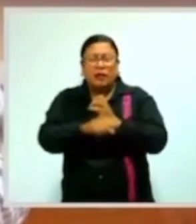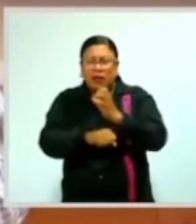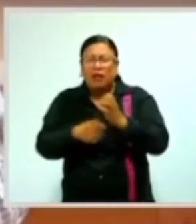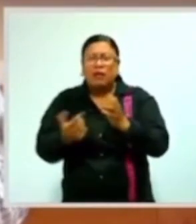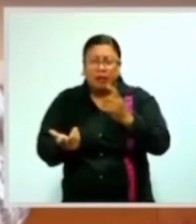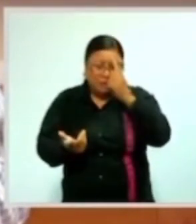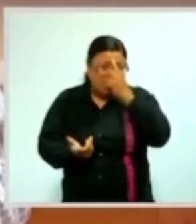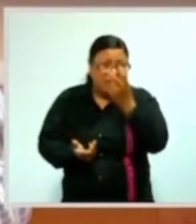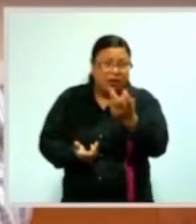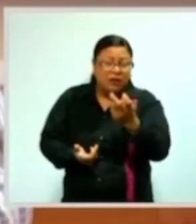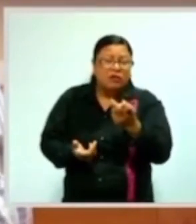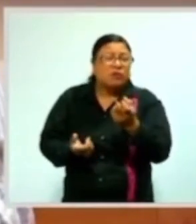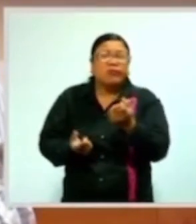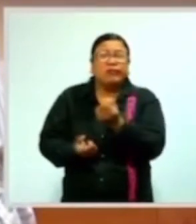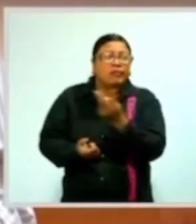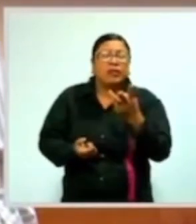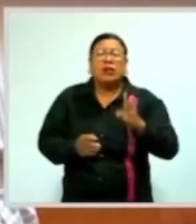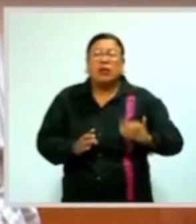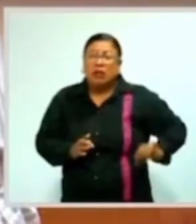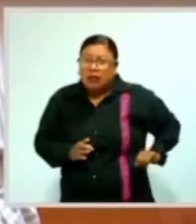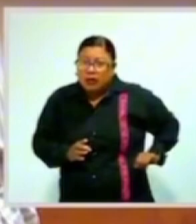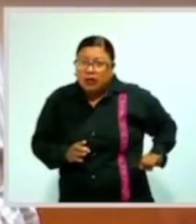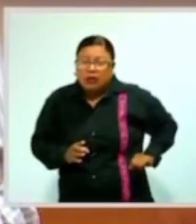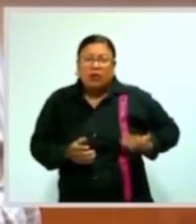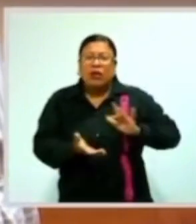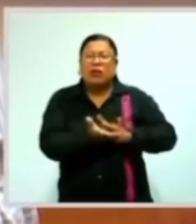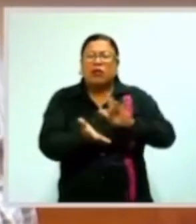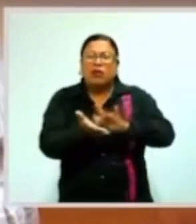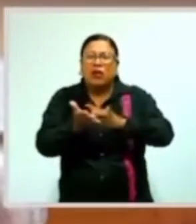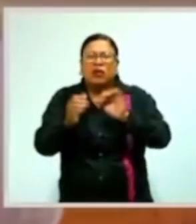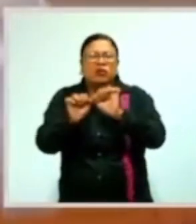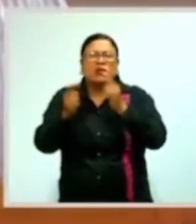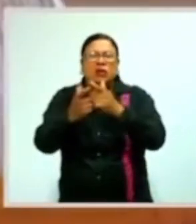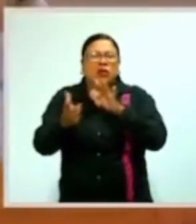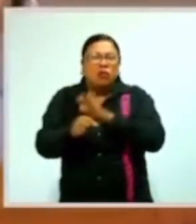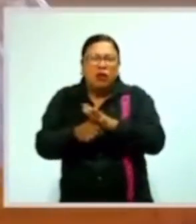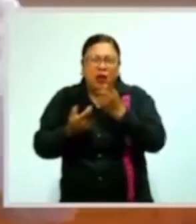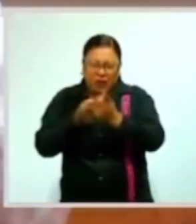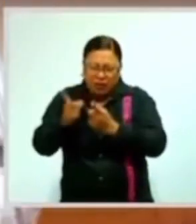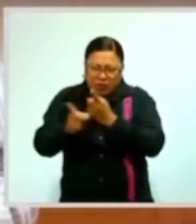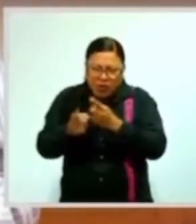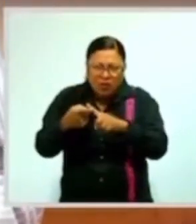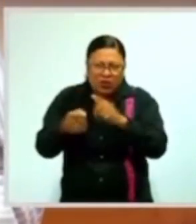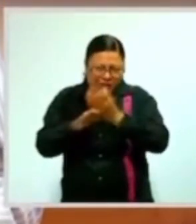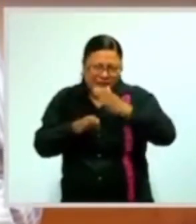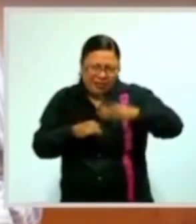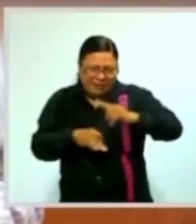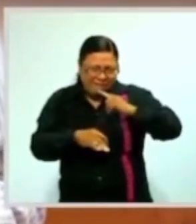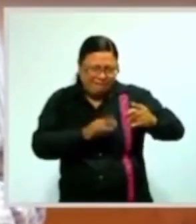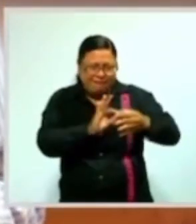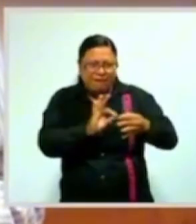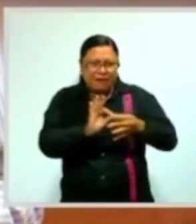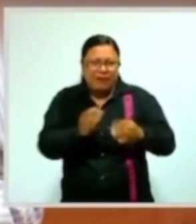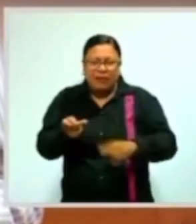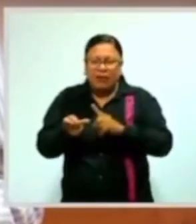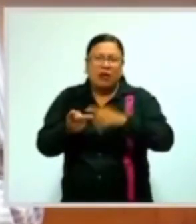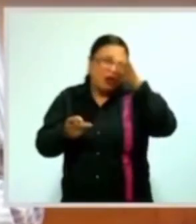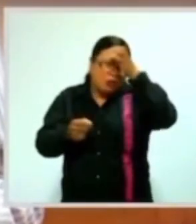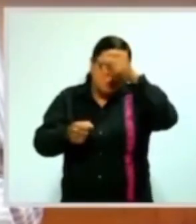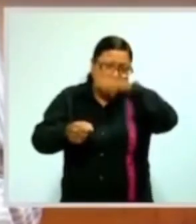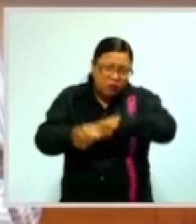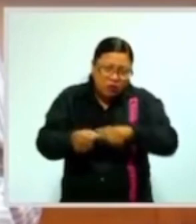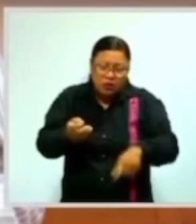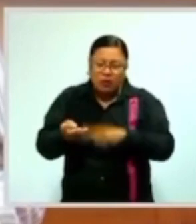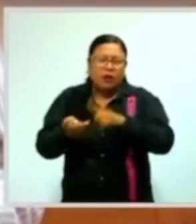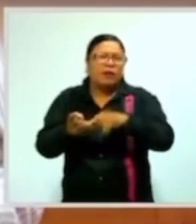para aquellos que están interesados en apoyar causas sociales, como cuáles, como el deporte, que ahorita se mencionó, como la cultura,